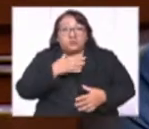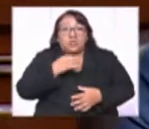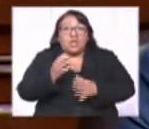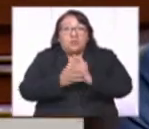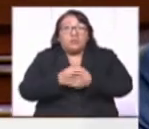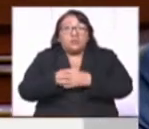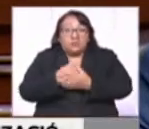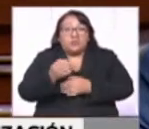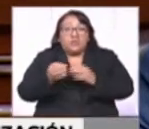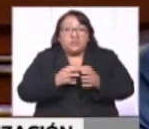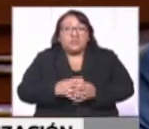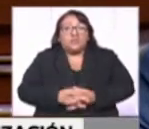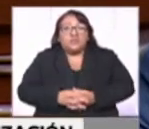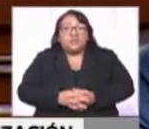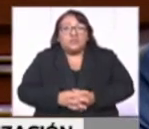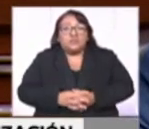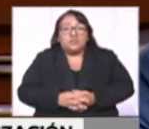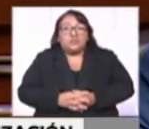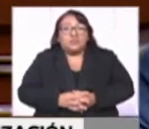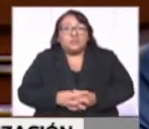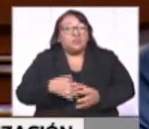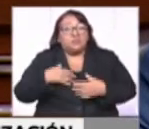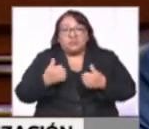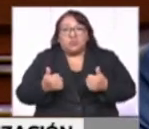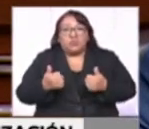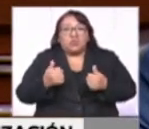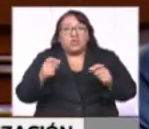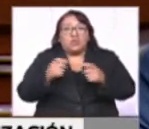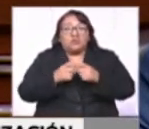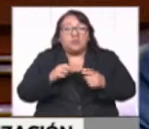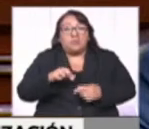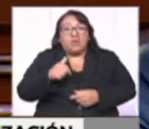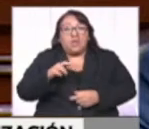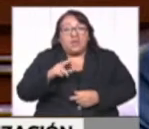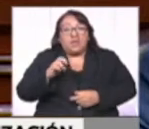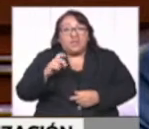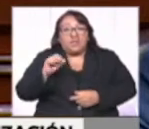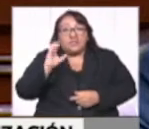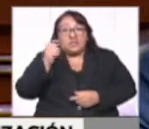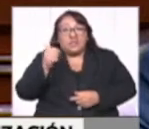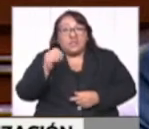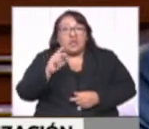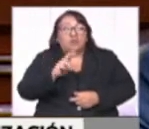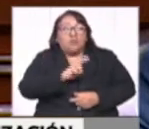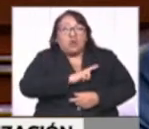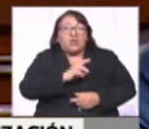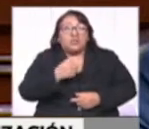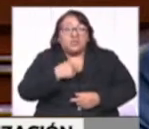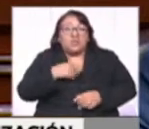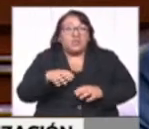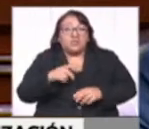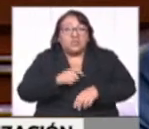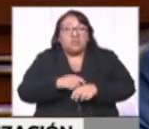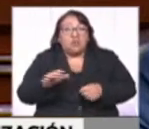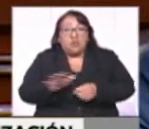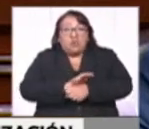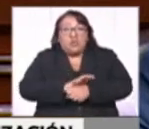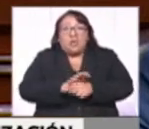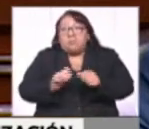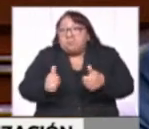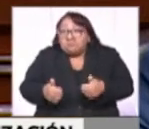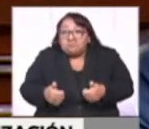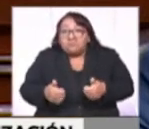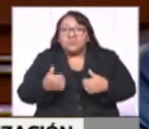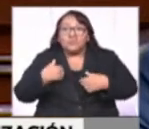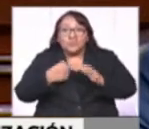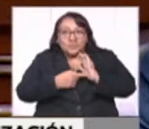para señalar que me parece estupendo si la congresista Paredes cree que los vocales debieran ser a tiempo completo, me parece que